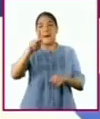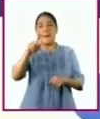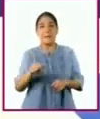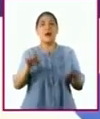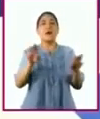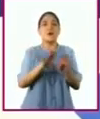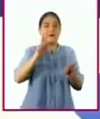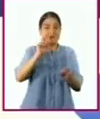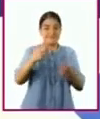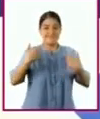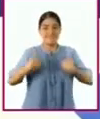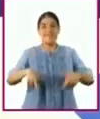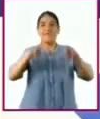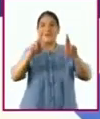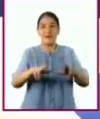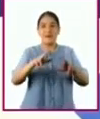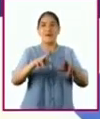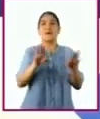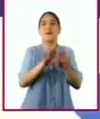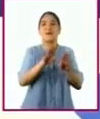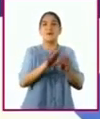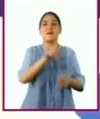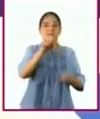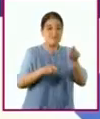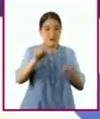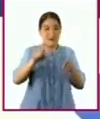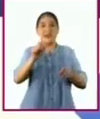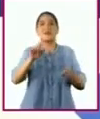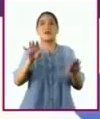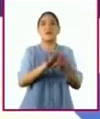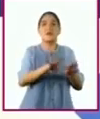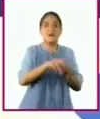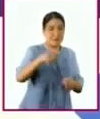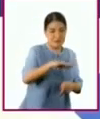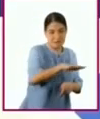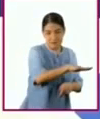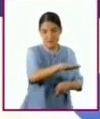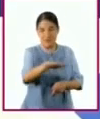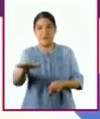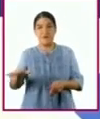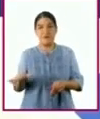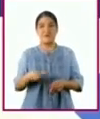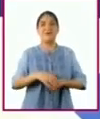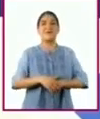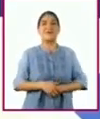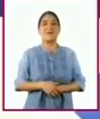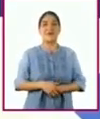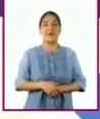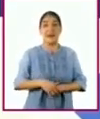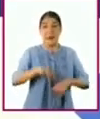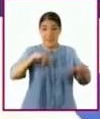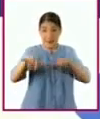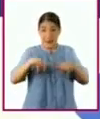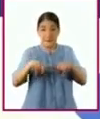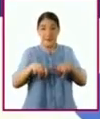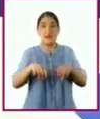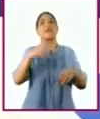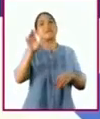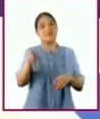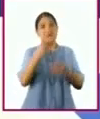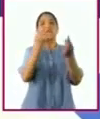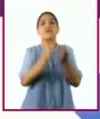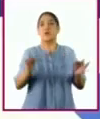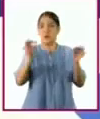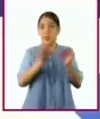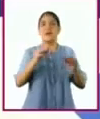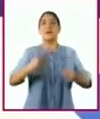una representación gráfica y generalmente plana de la superficie terrestre. Los mapas son muy importantes en la